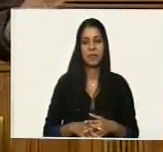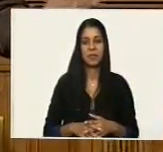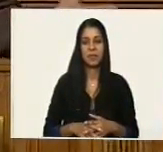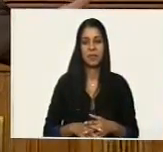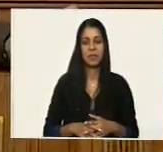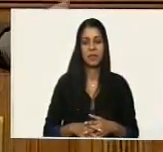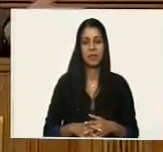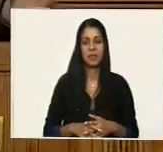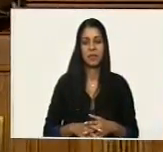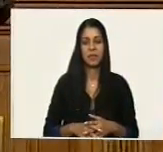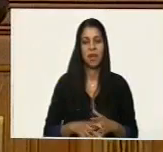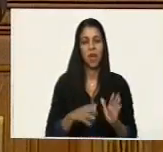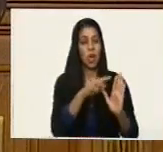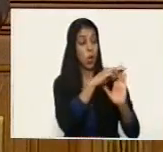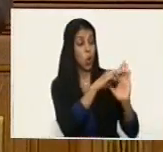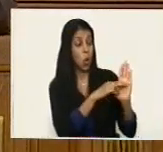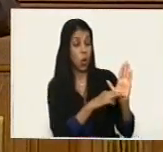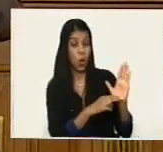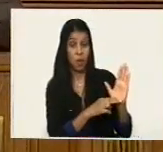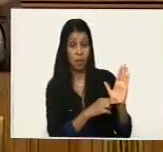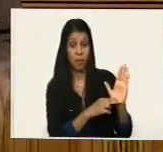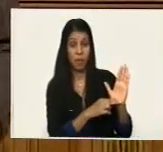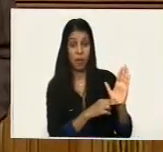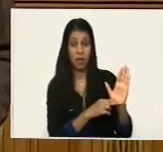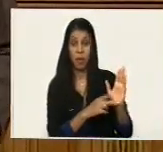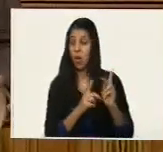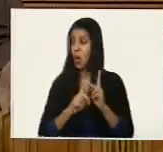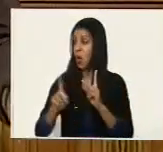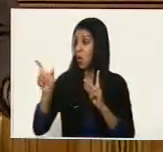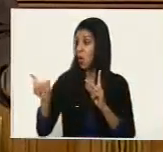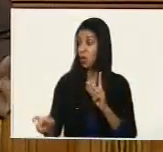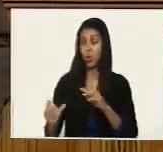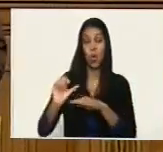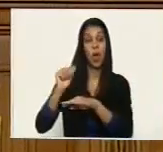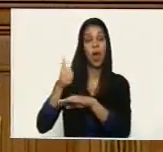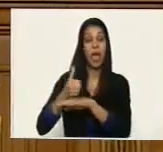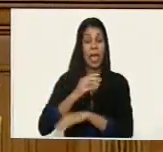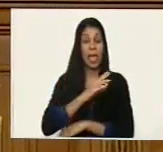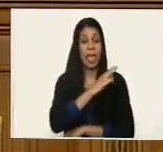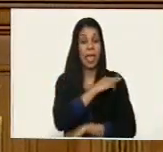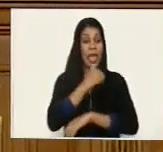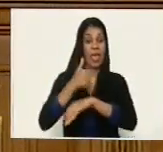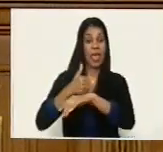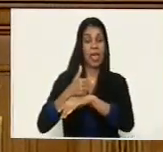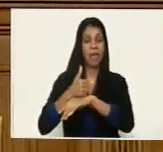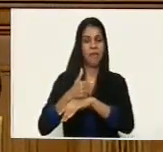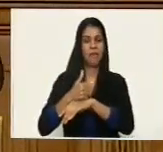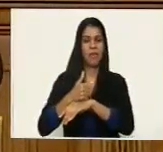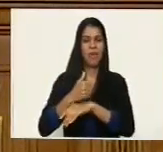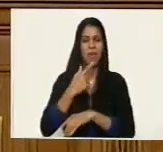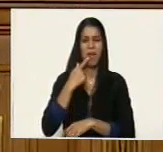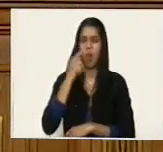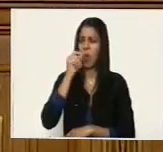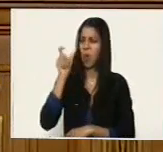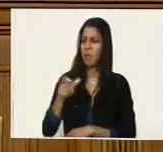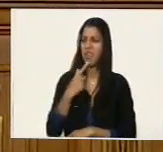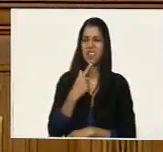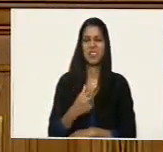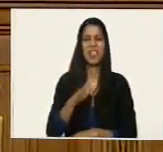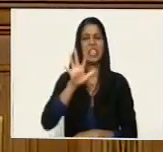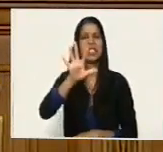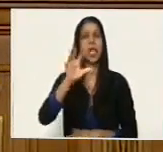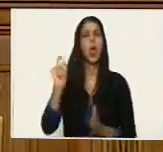el reglamento y el compatriota jefe de la fracción constituyente, Pedro Carreño, nos decía que eran